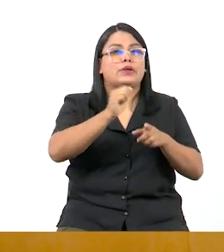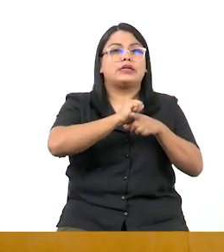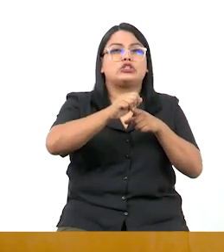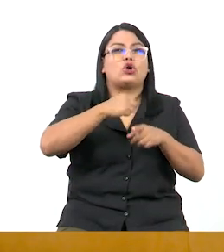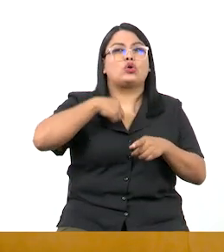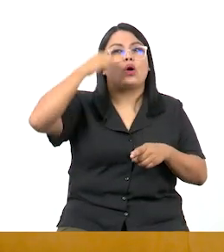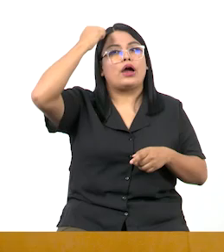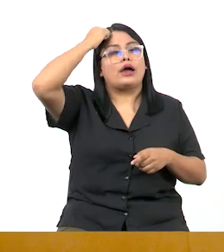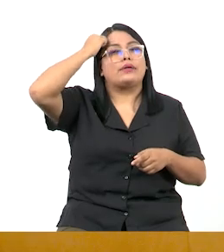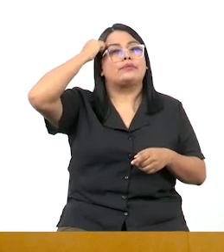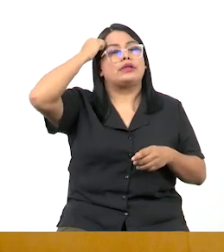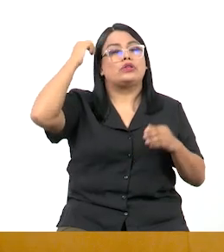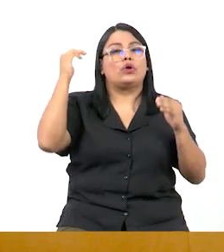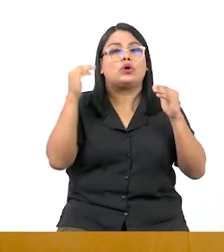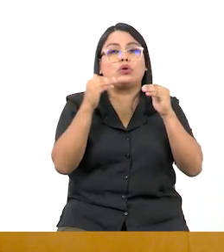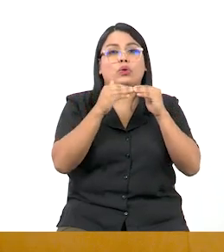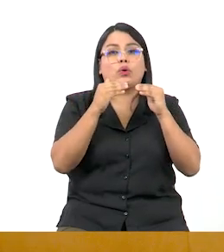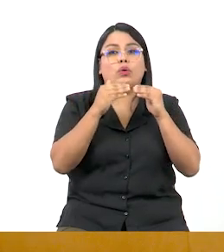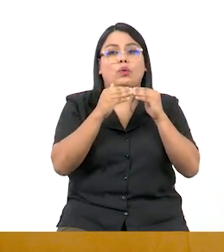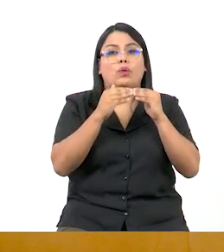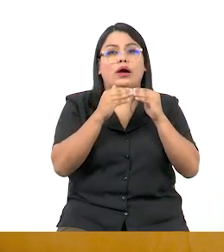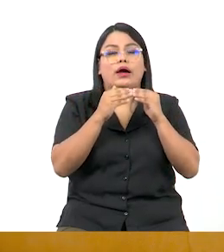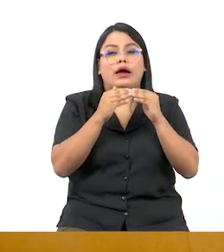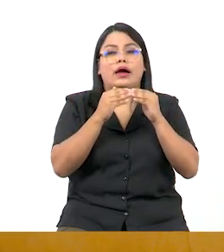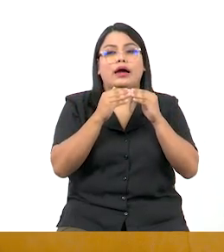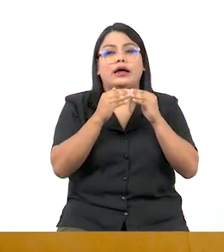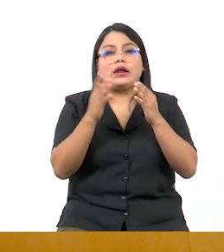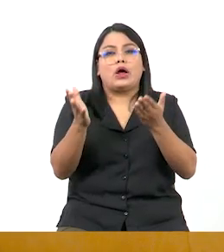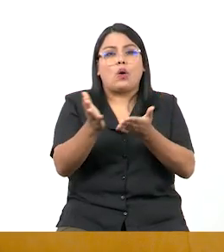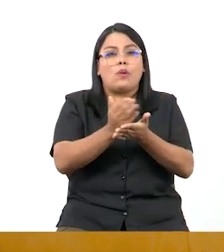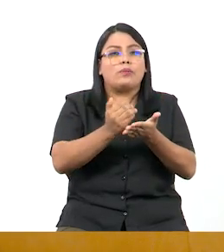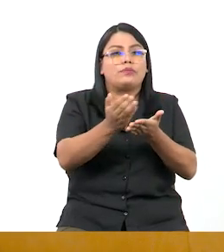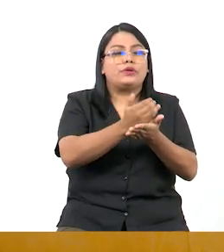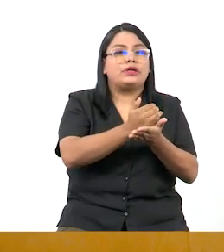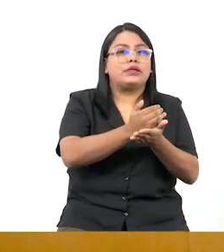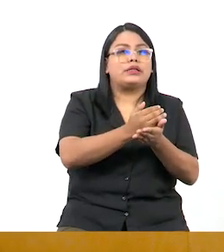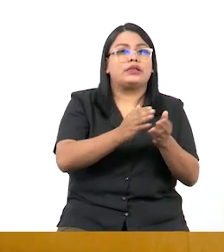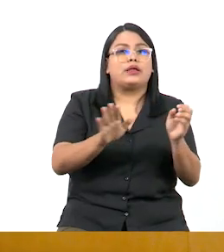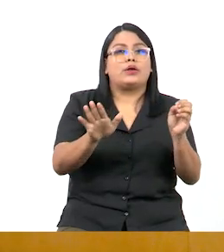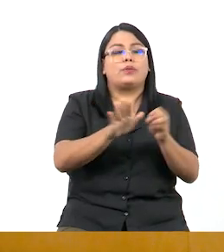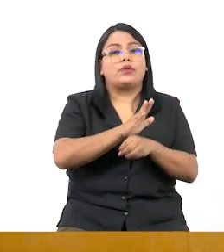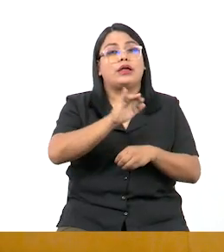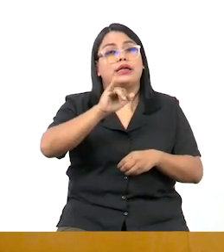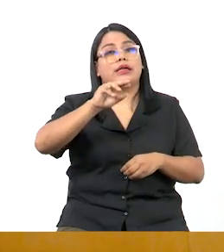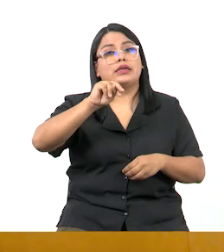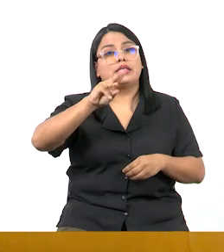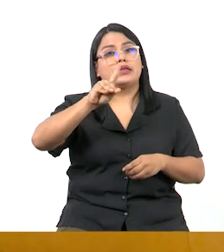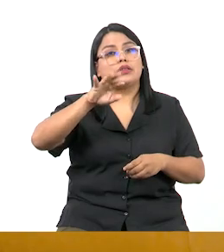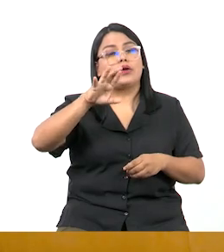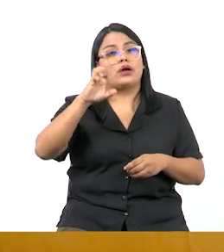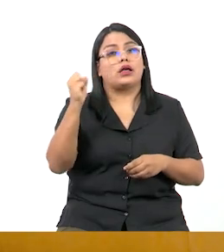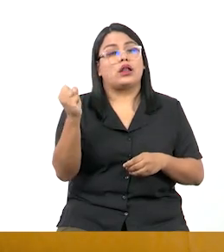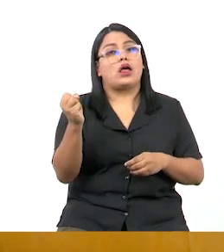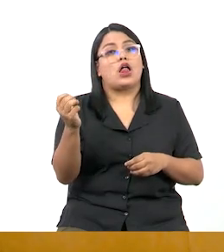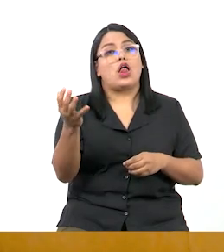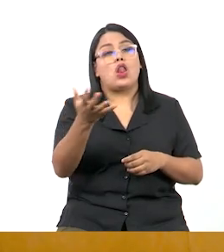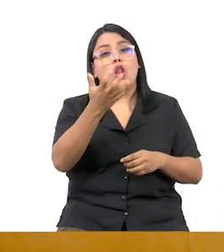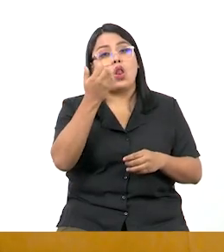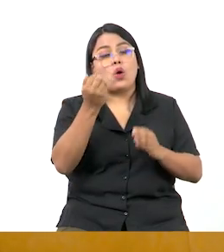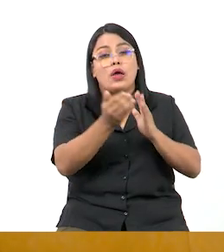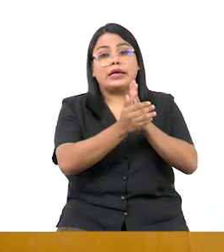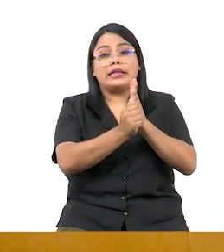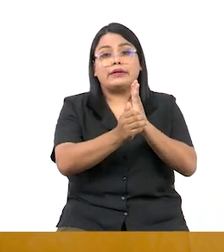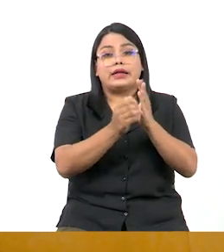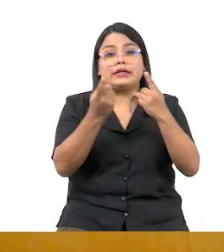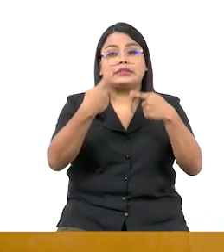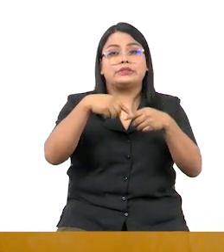especial que nombráramos Practico lo aprendido y que ésta recogiera parte de los indicadores de logro y de las habilidades